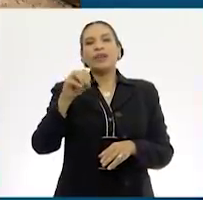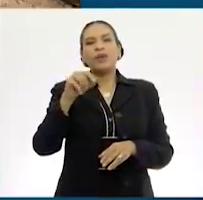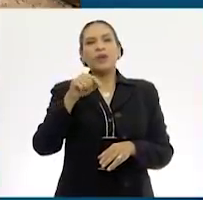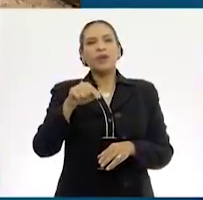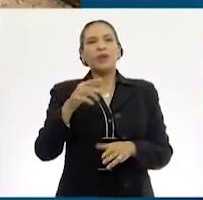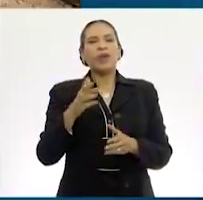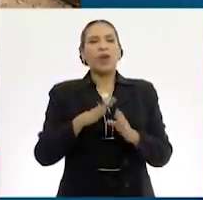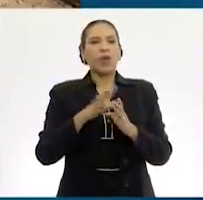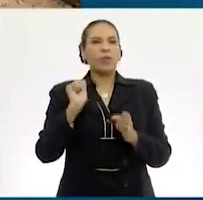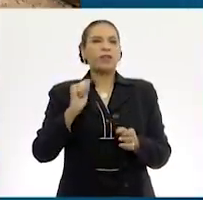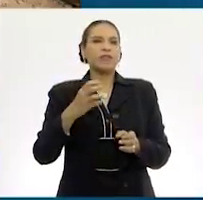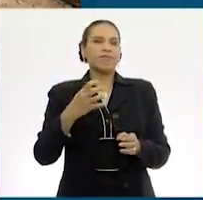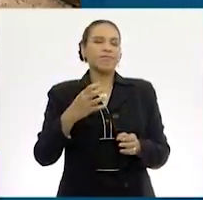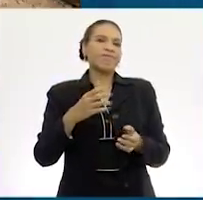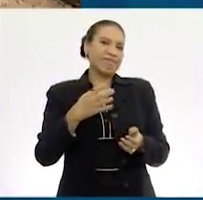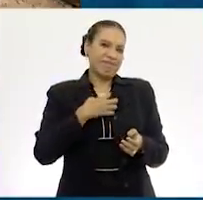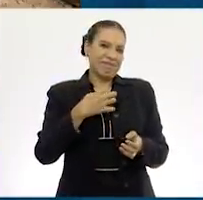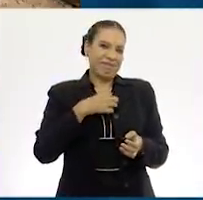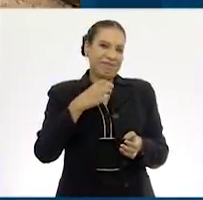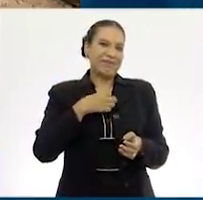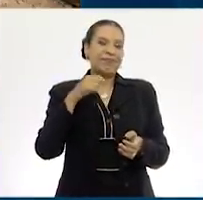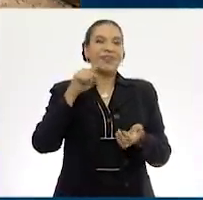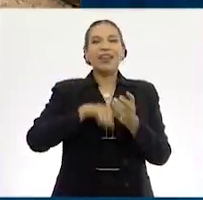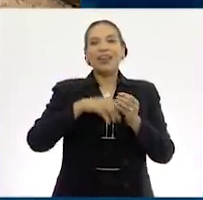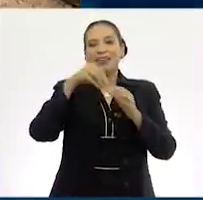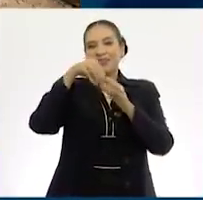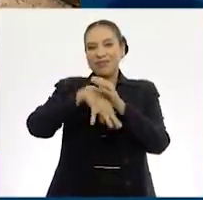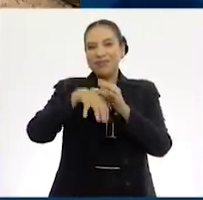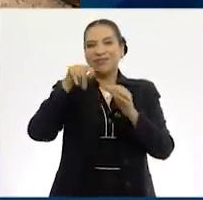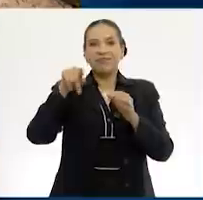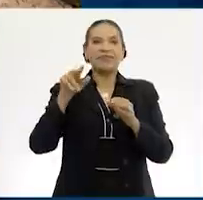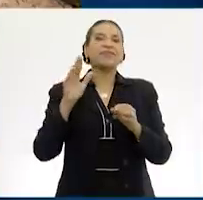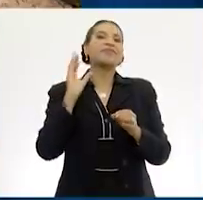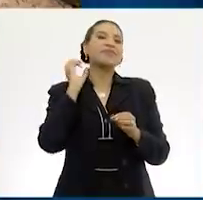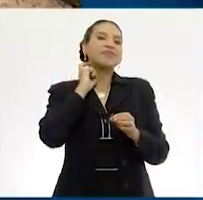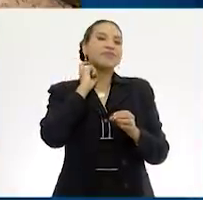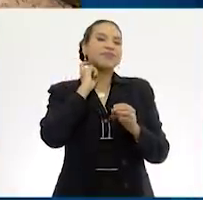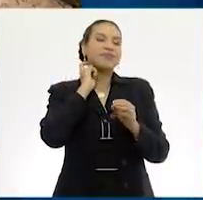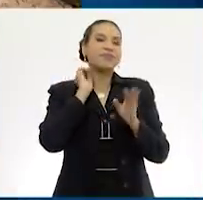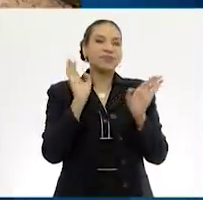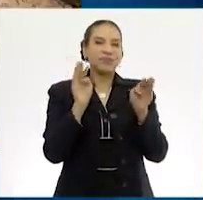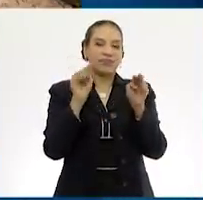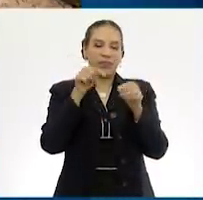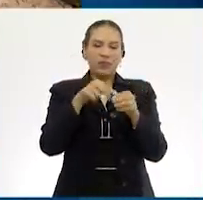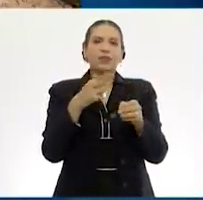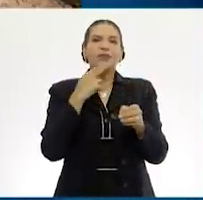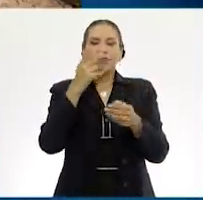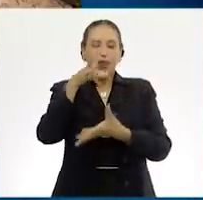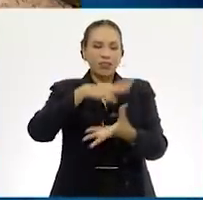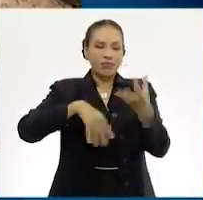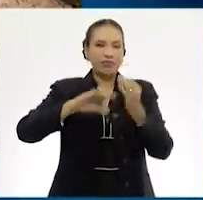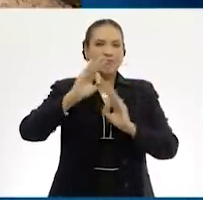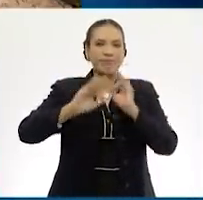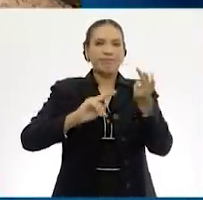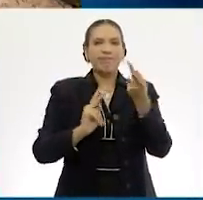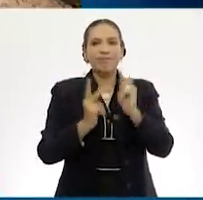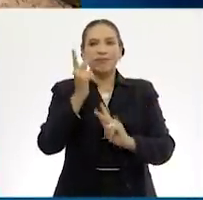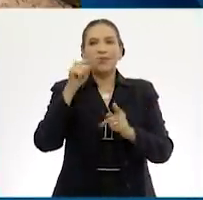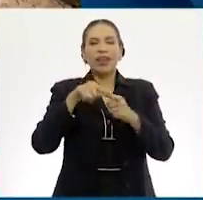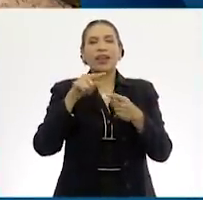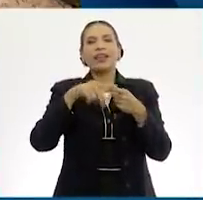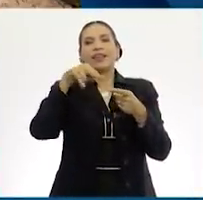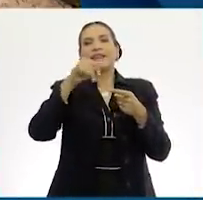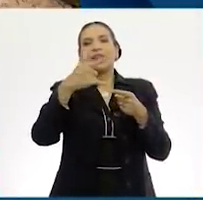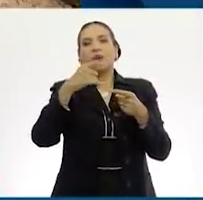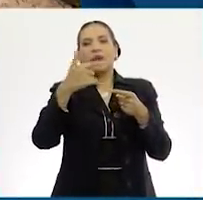Guano es el excremento de los murciélagos que además se usa como abono por ser rico en compuestos de nitrógeno,